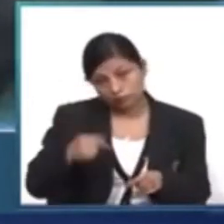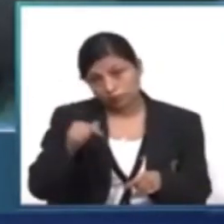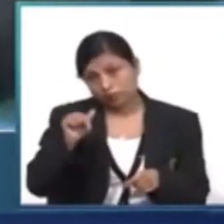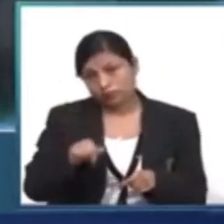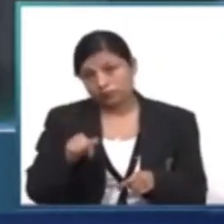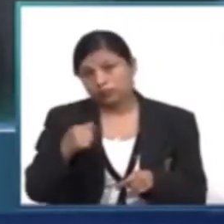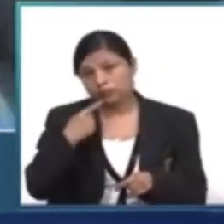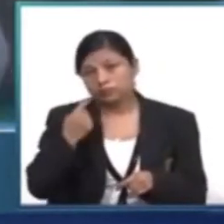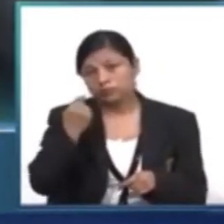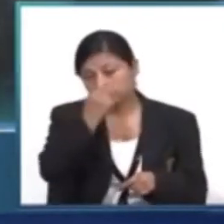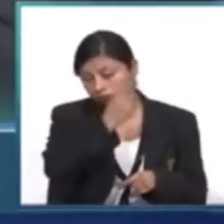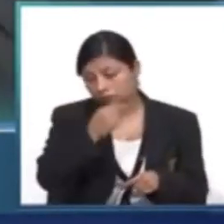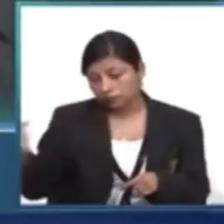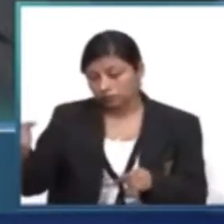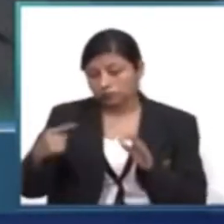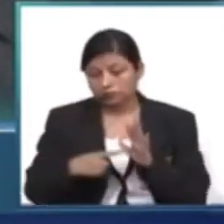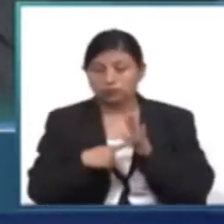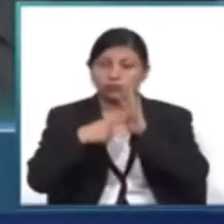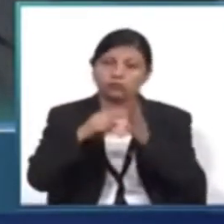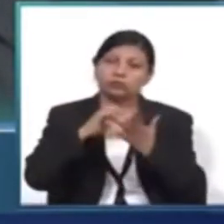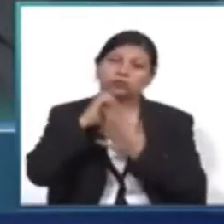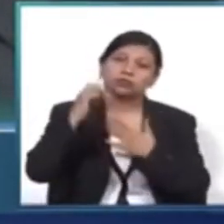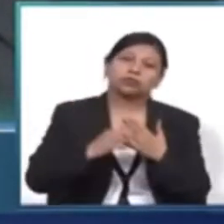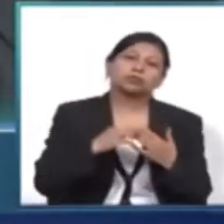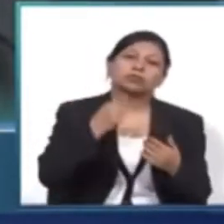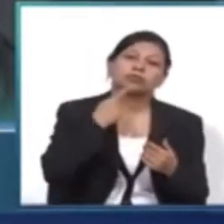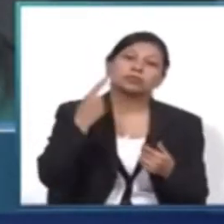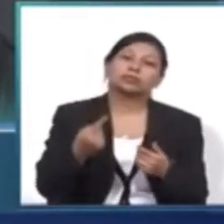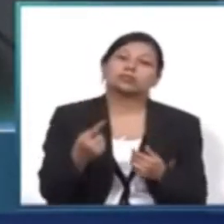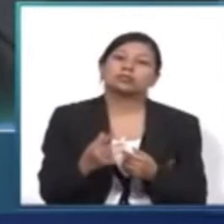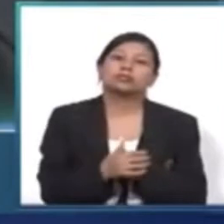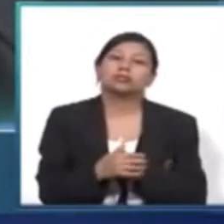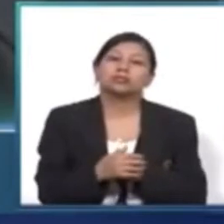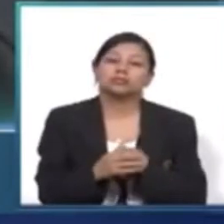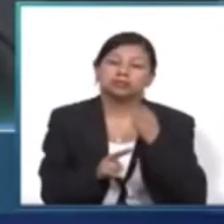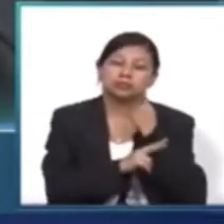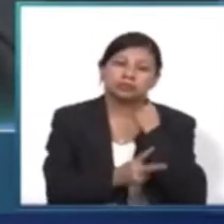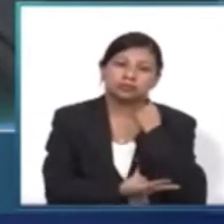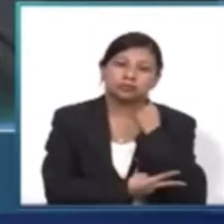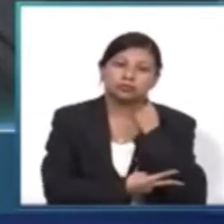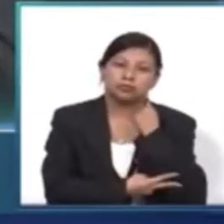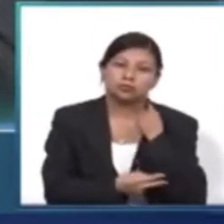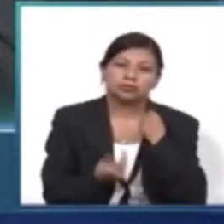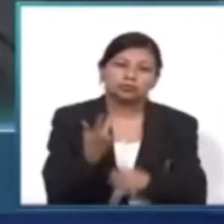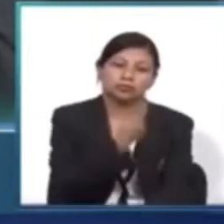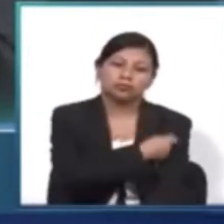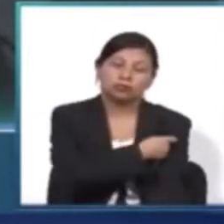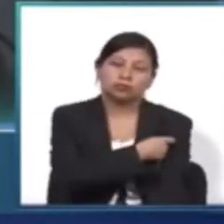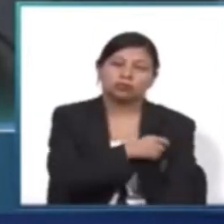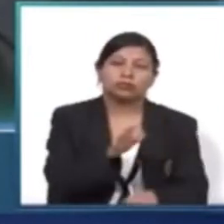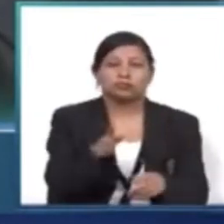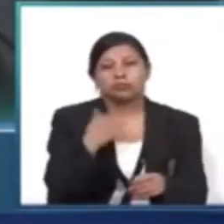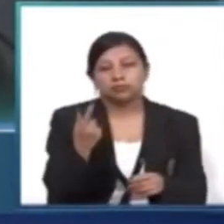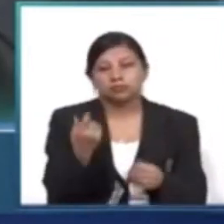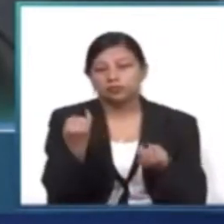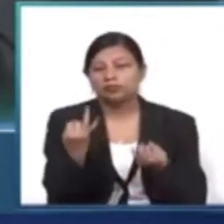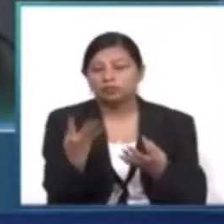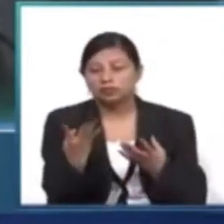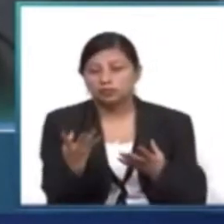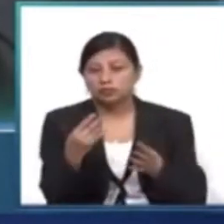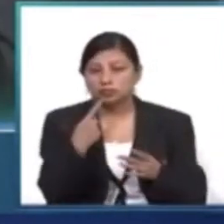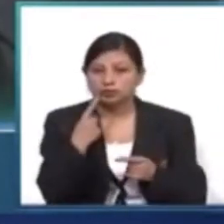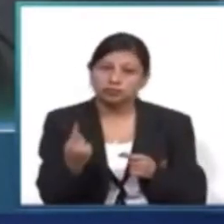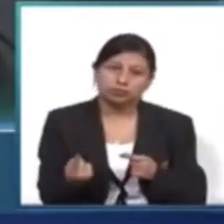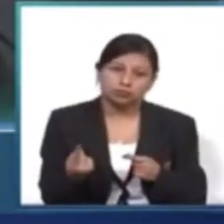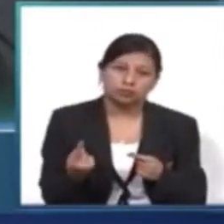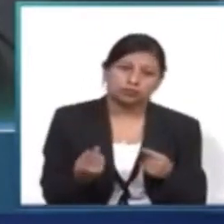nos dé una semana para presentar ese plan y que nos digan, Huehuetenango va a ser vacunado tal y tal fecha,